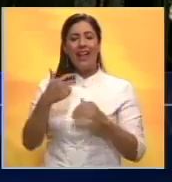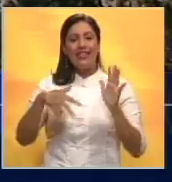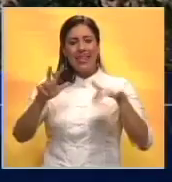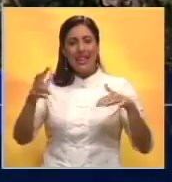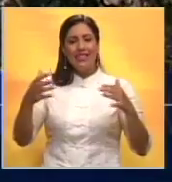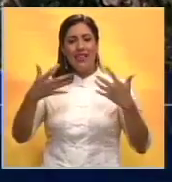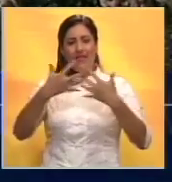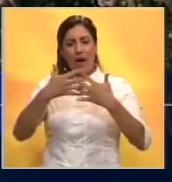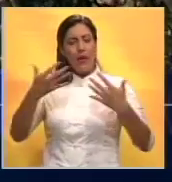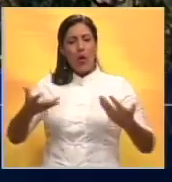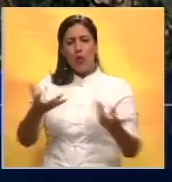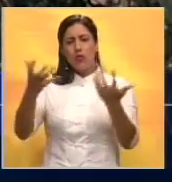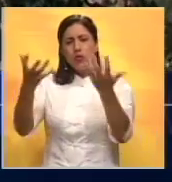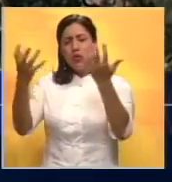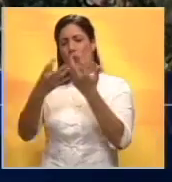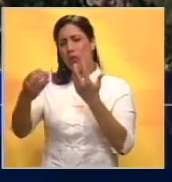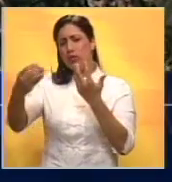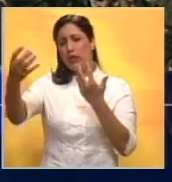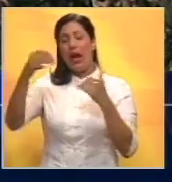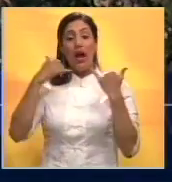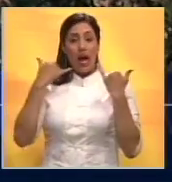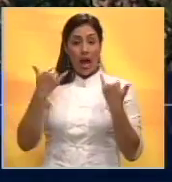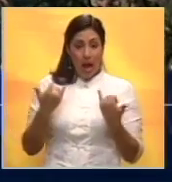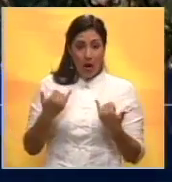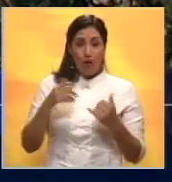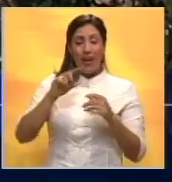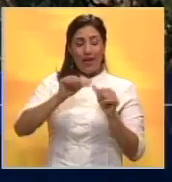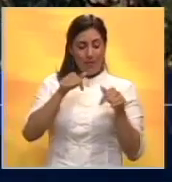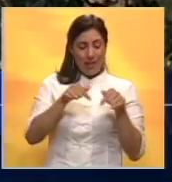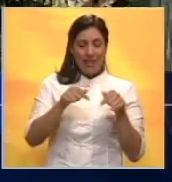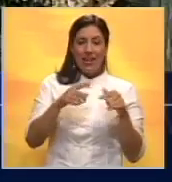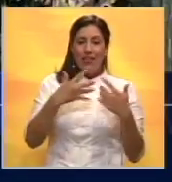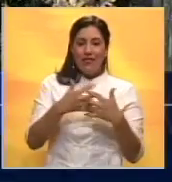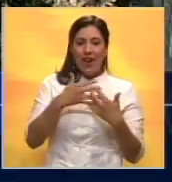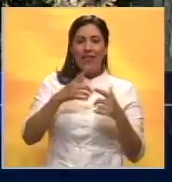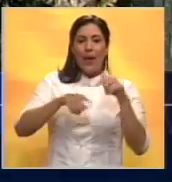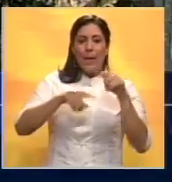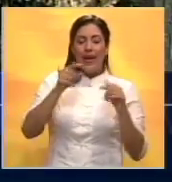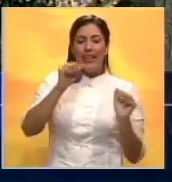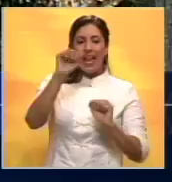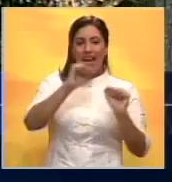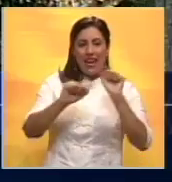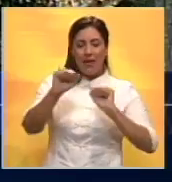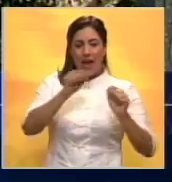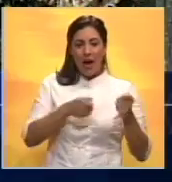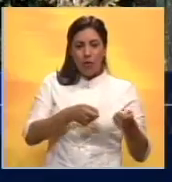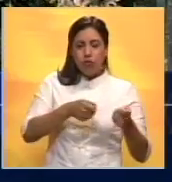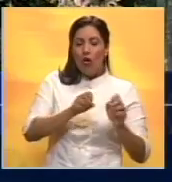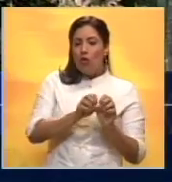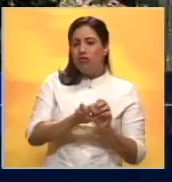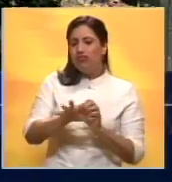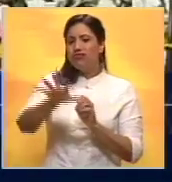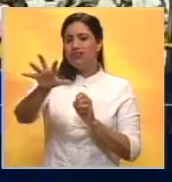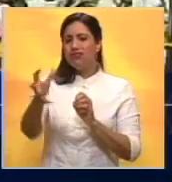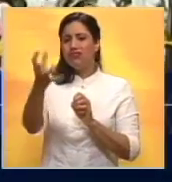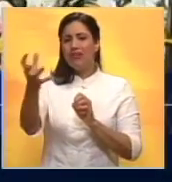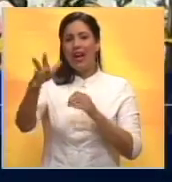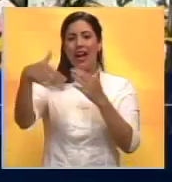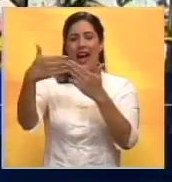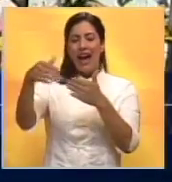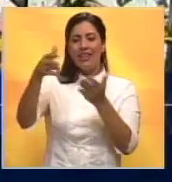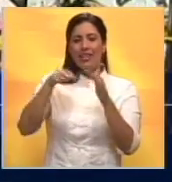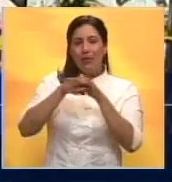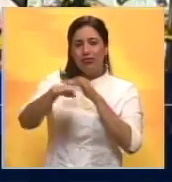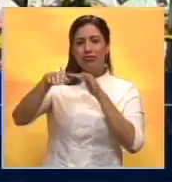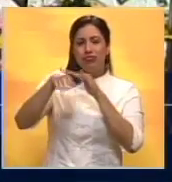empresas la información que se maneja es que el siniestro se originó en una fábrica de productos de limpieza y luego se extendió hasta una imprenta y